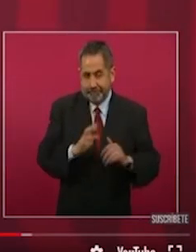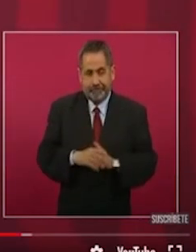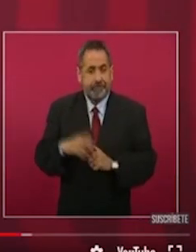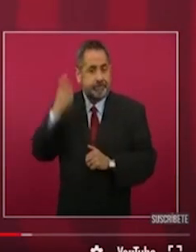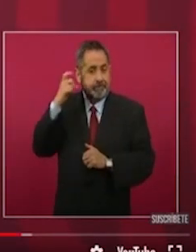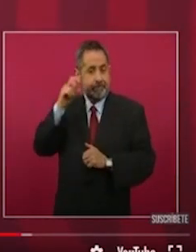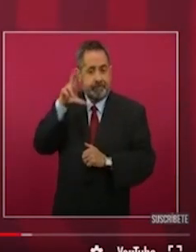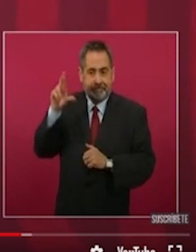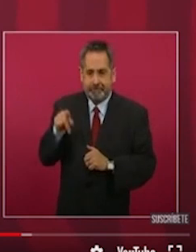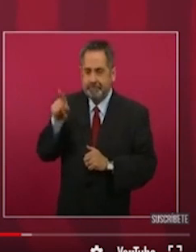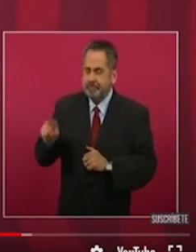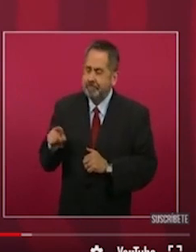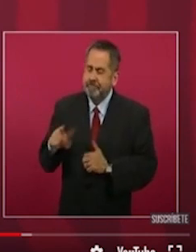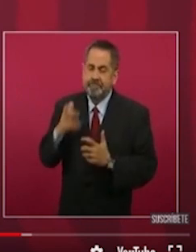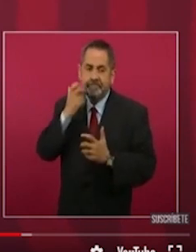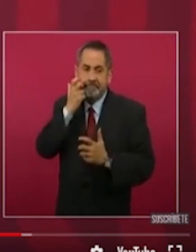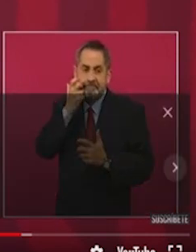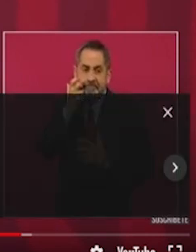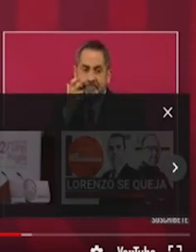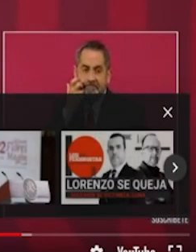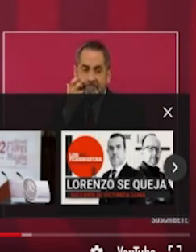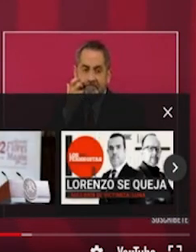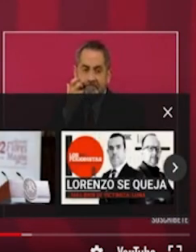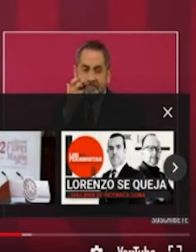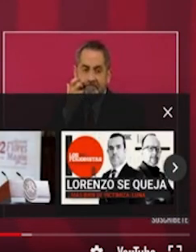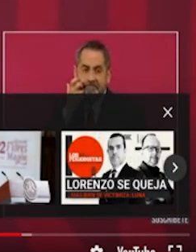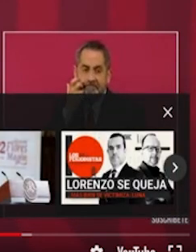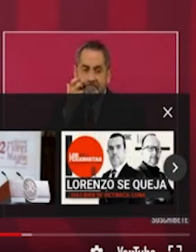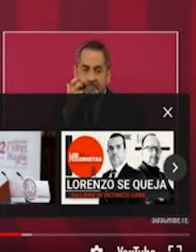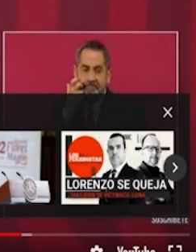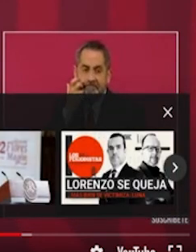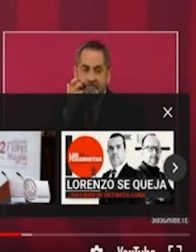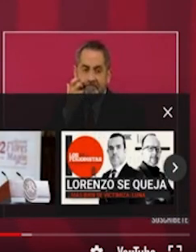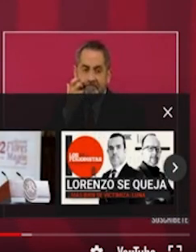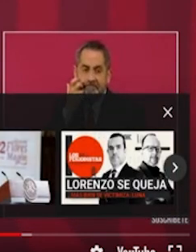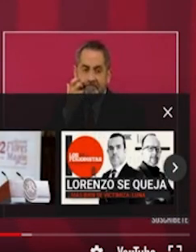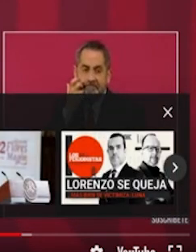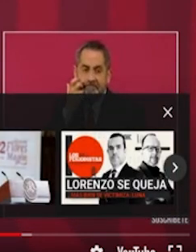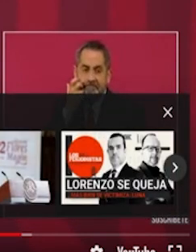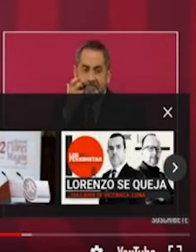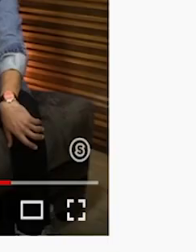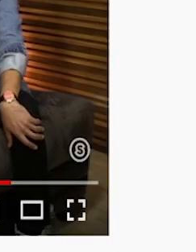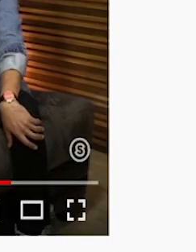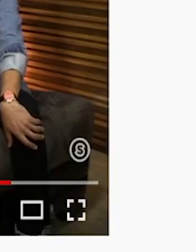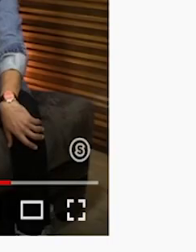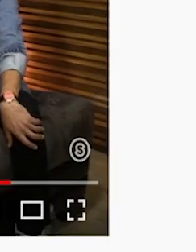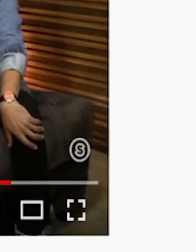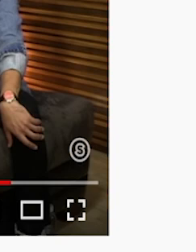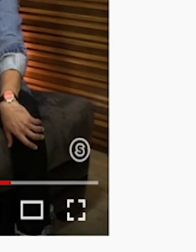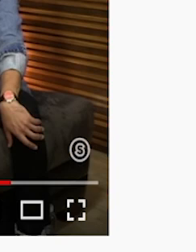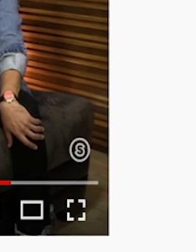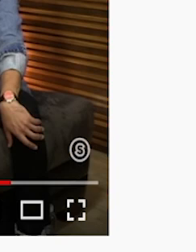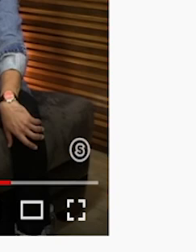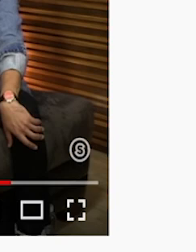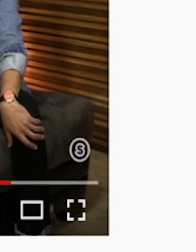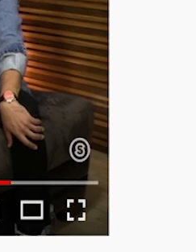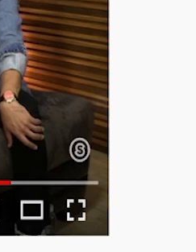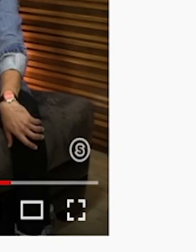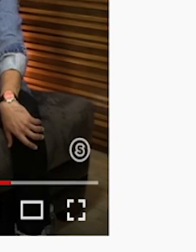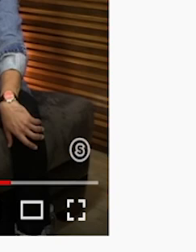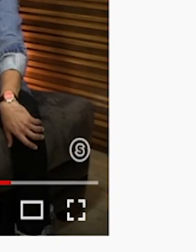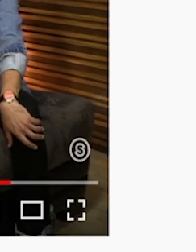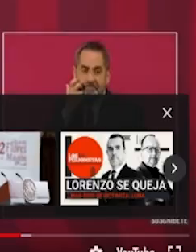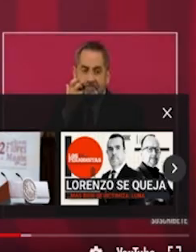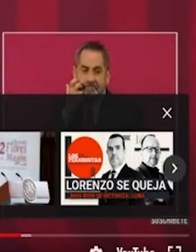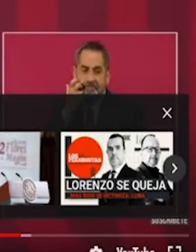quintana roo quiere el tren maya ahí está la recomendación del presidente lópez obrador a